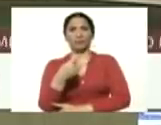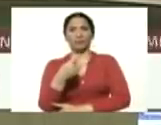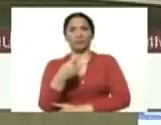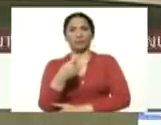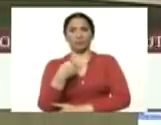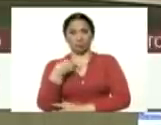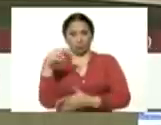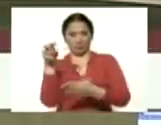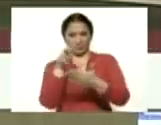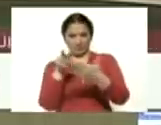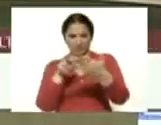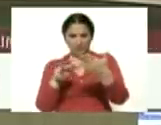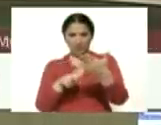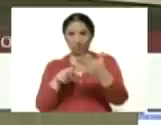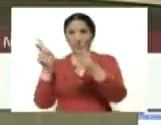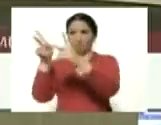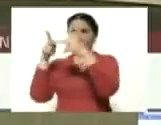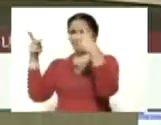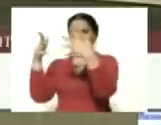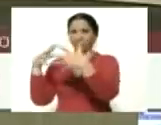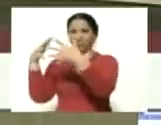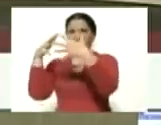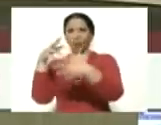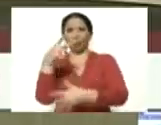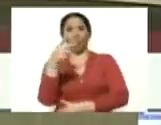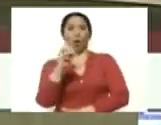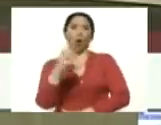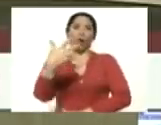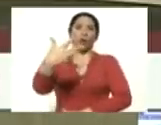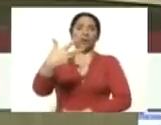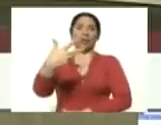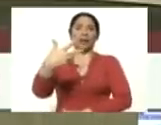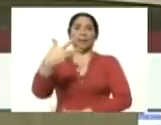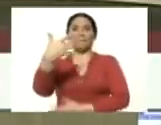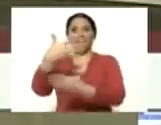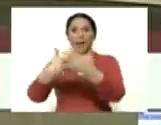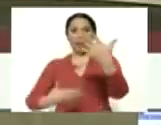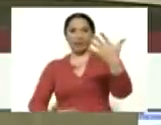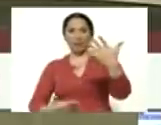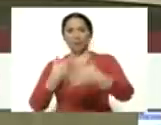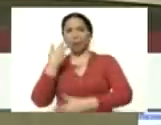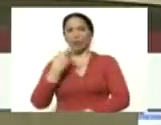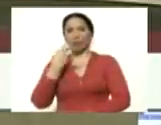en la nota de Associated Press, después de 2, 3 páginas de políticos opinando: